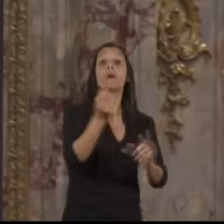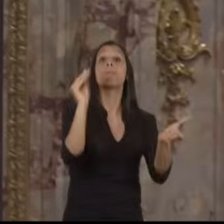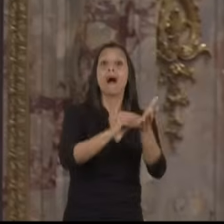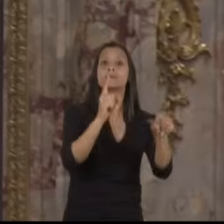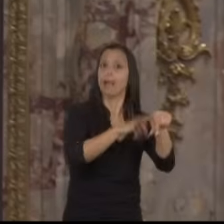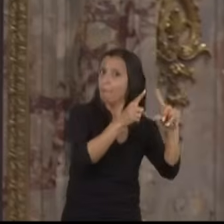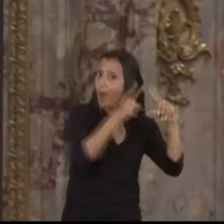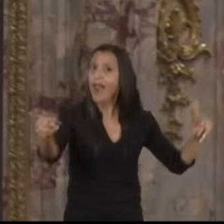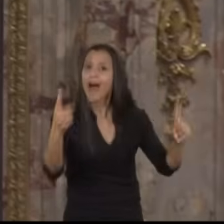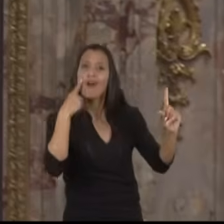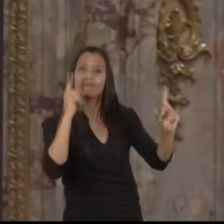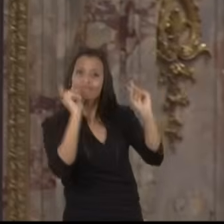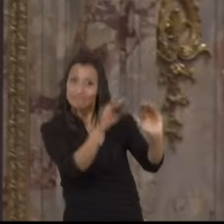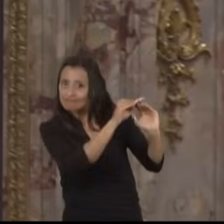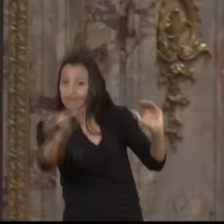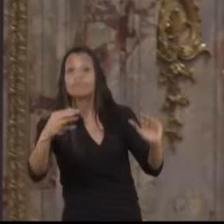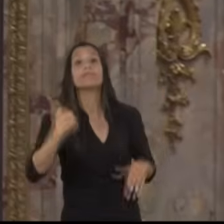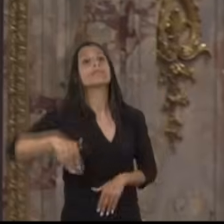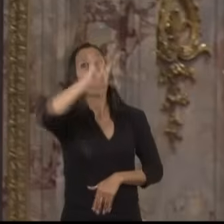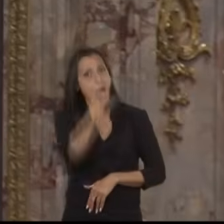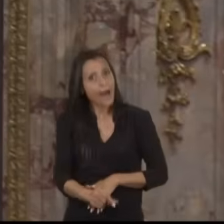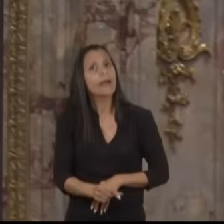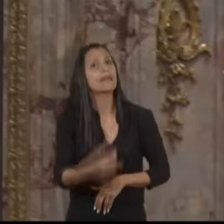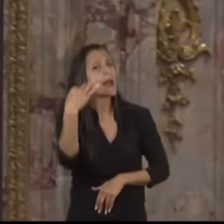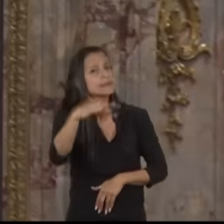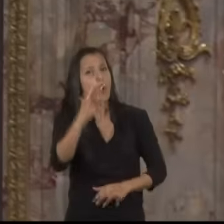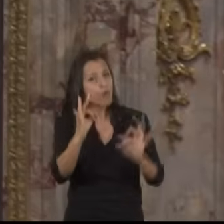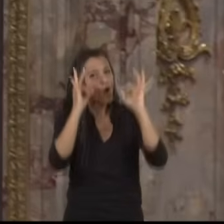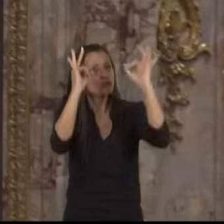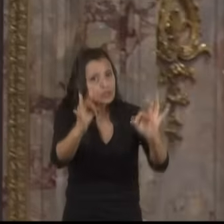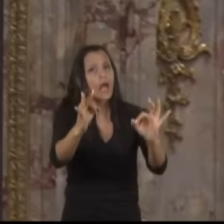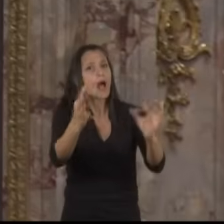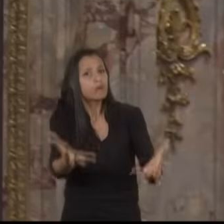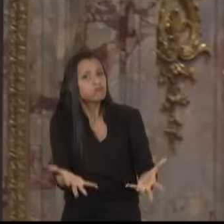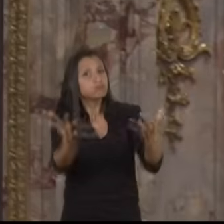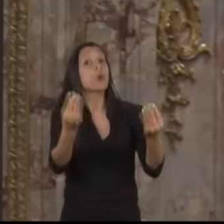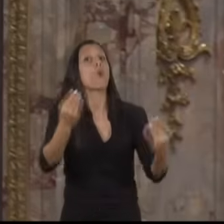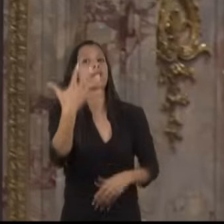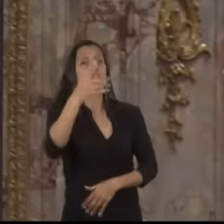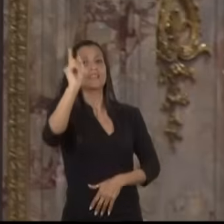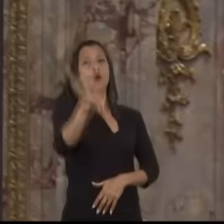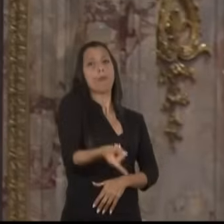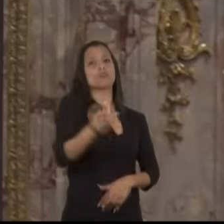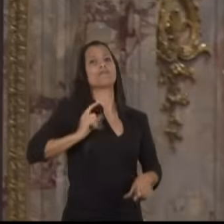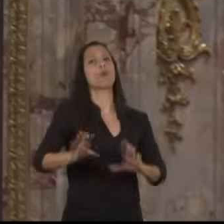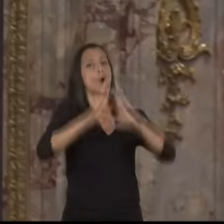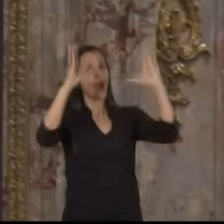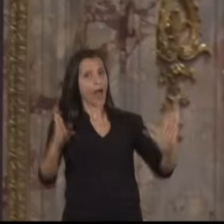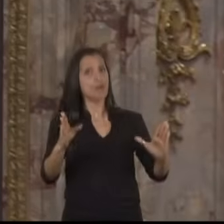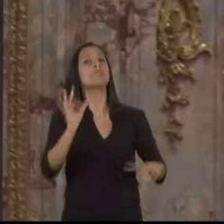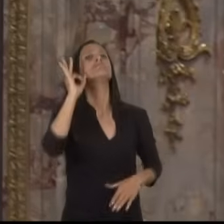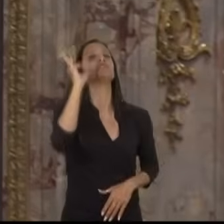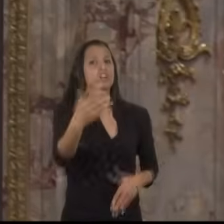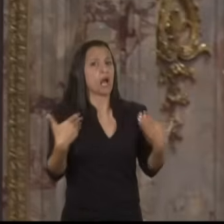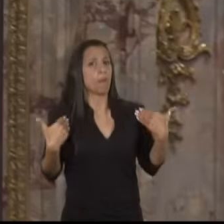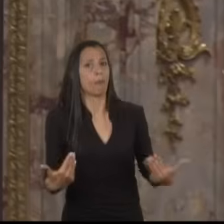tiempo, Argentina alcanzaría, según diversos estudios, una base de crecimiento del 5% anual. Para